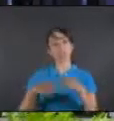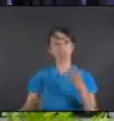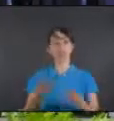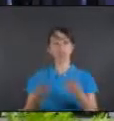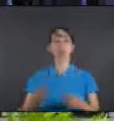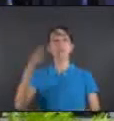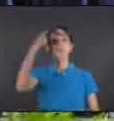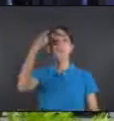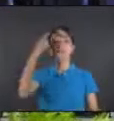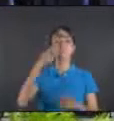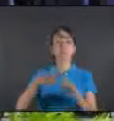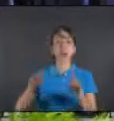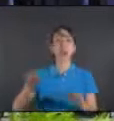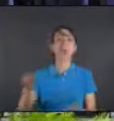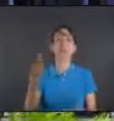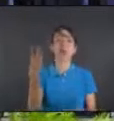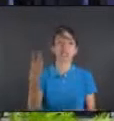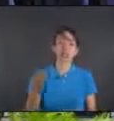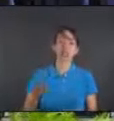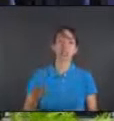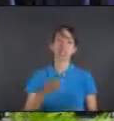¿Pero qué clase de anillo de sellar?